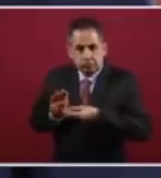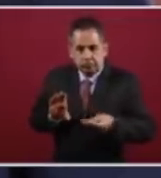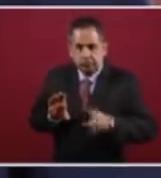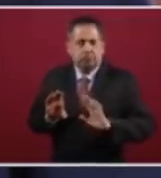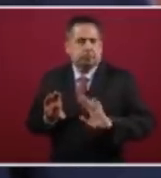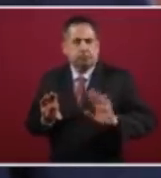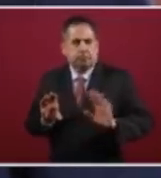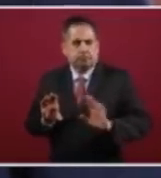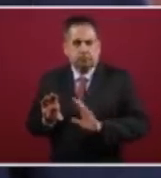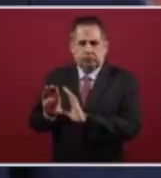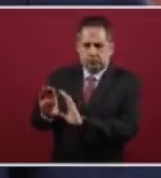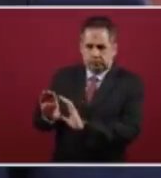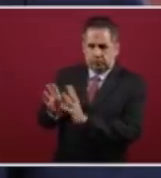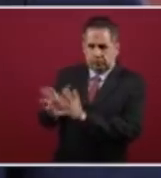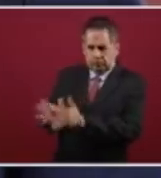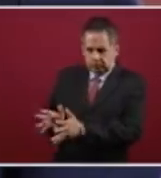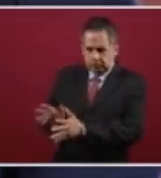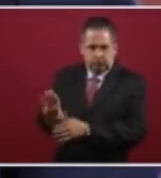que no se ejerce,